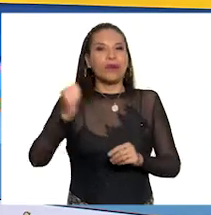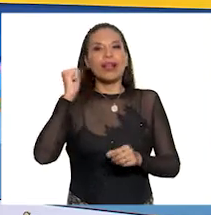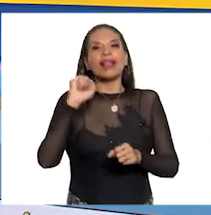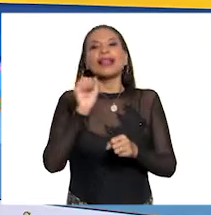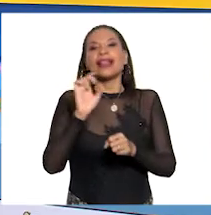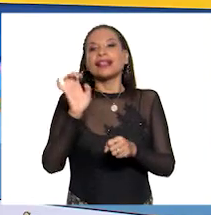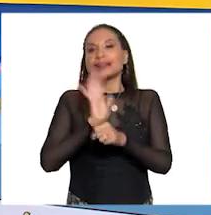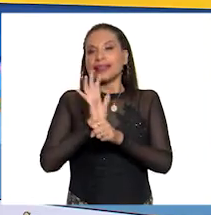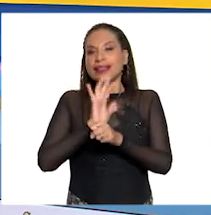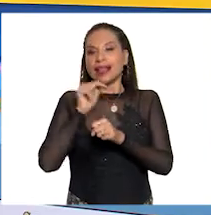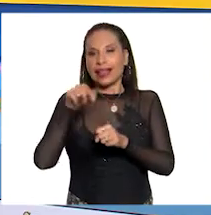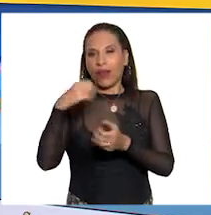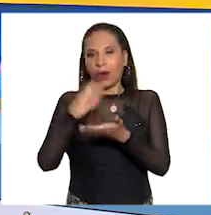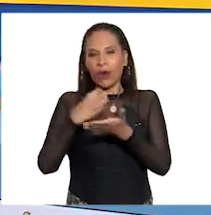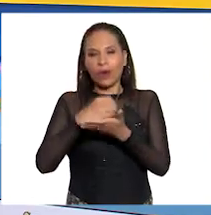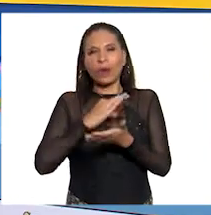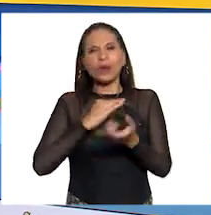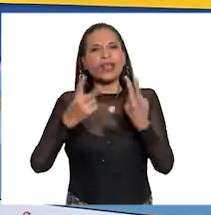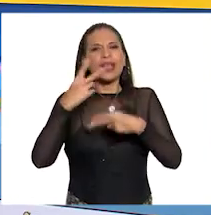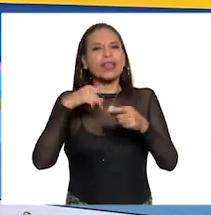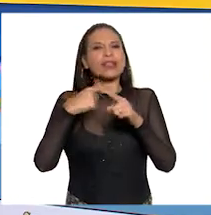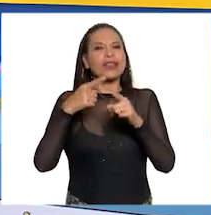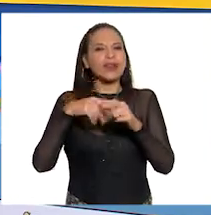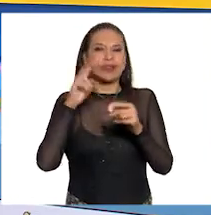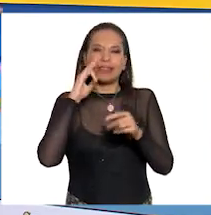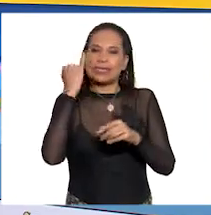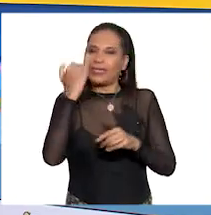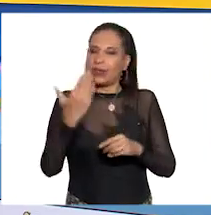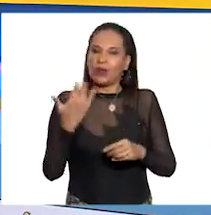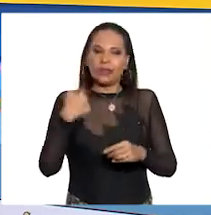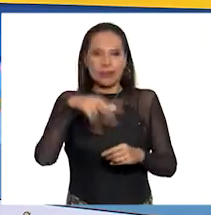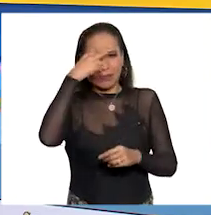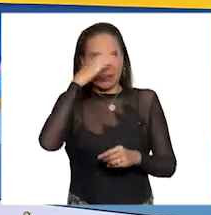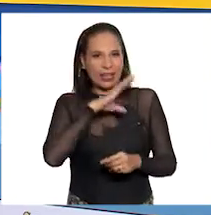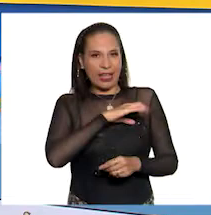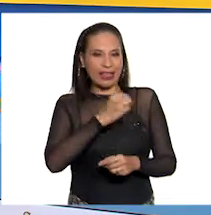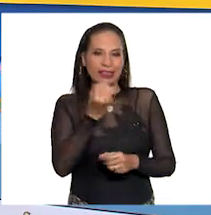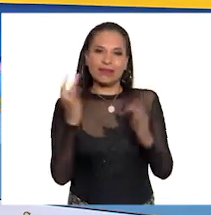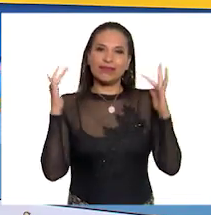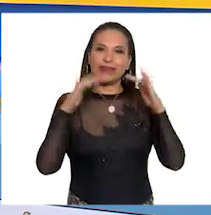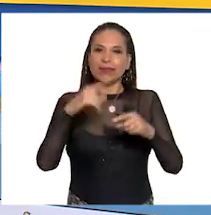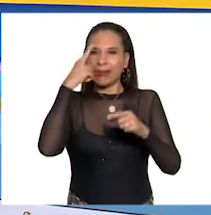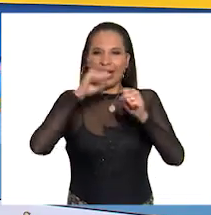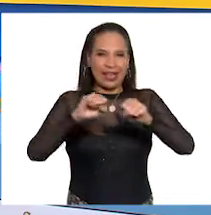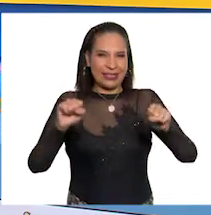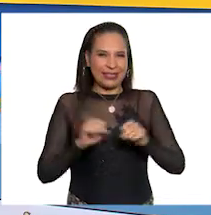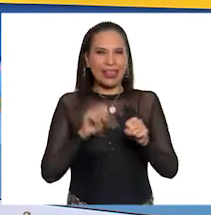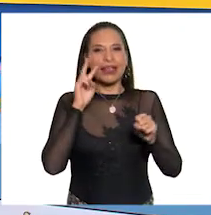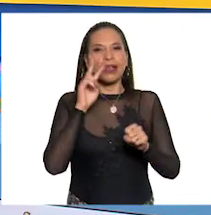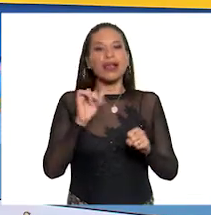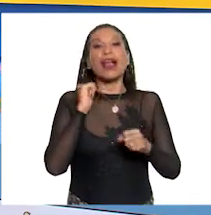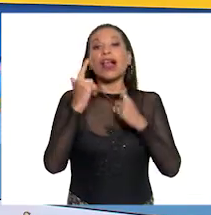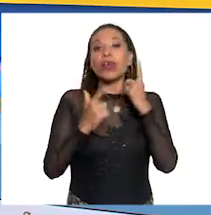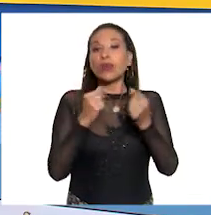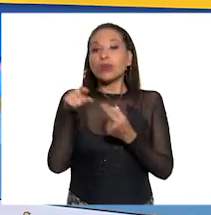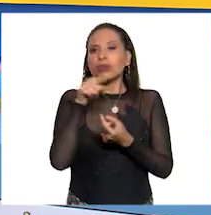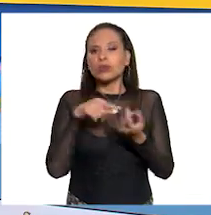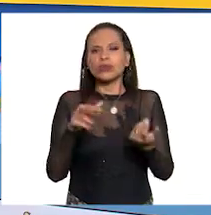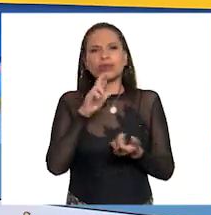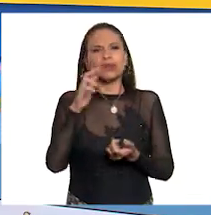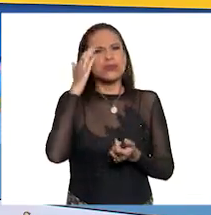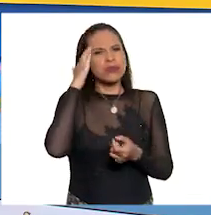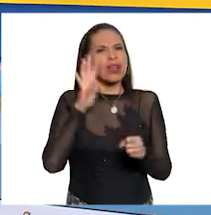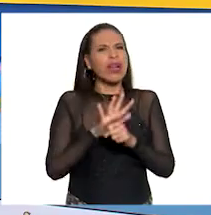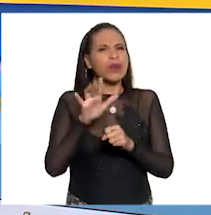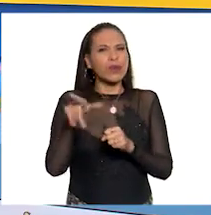oro permitió que se consolidaran ídolos mexicanos que atraían a grandes públicos a las salas. Seguramente algunos de ellos los